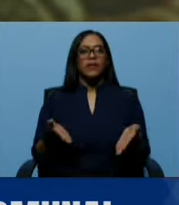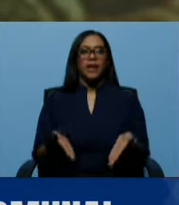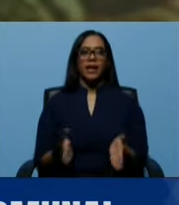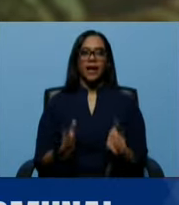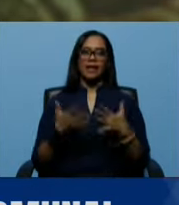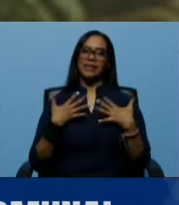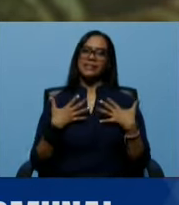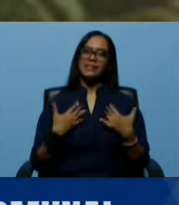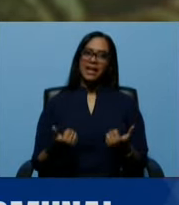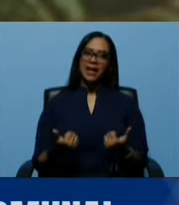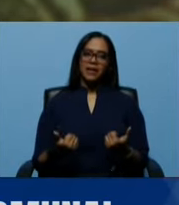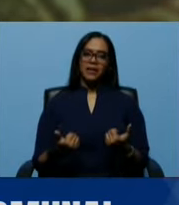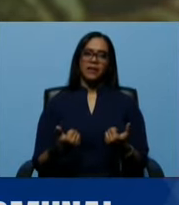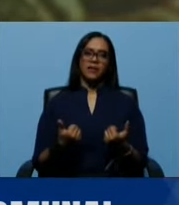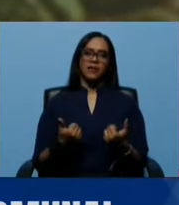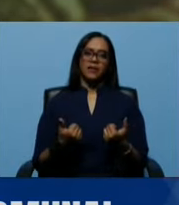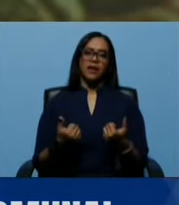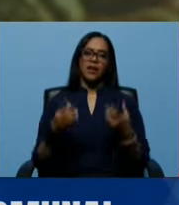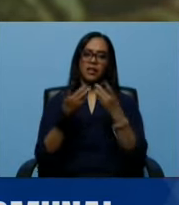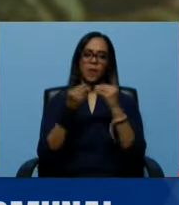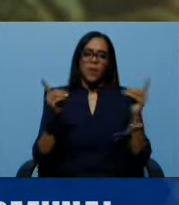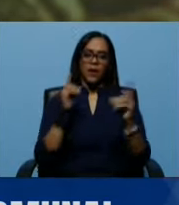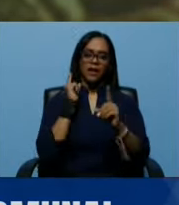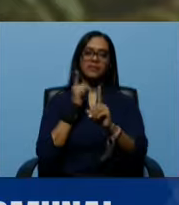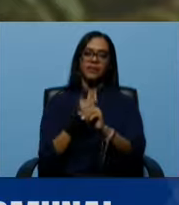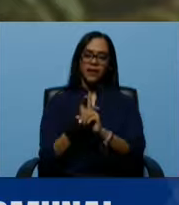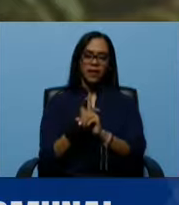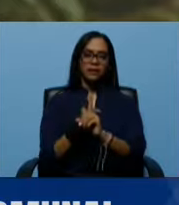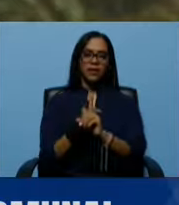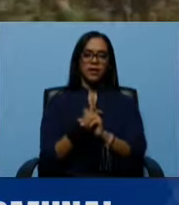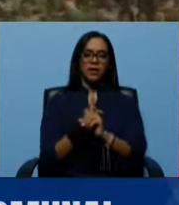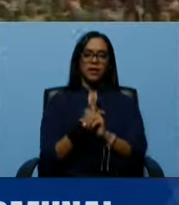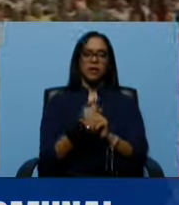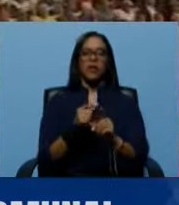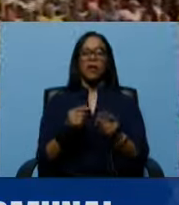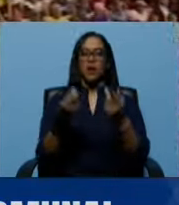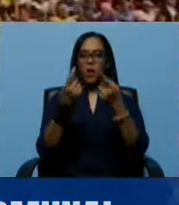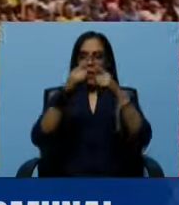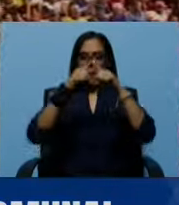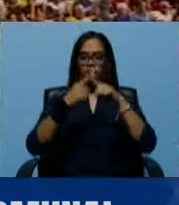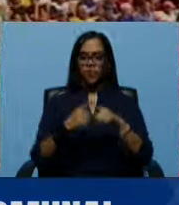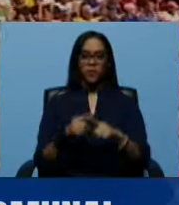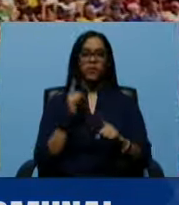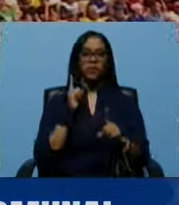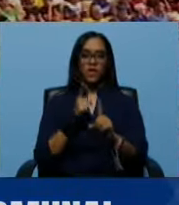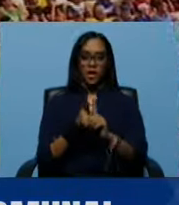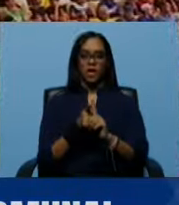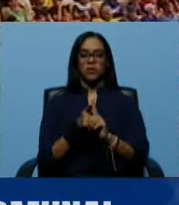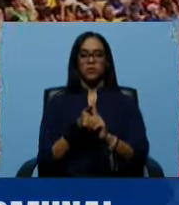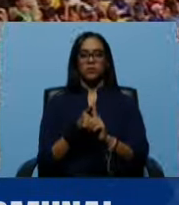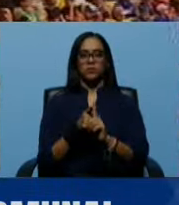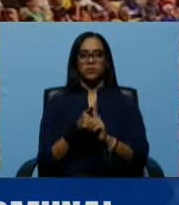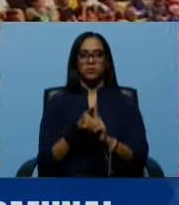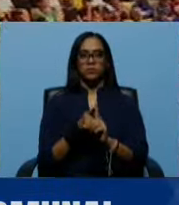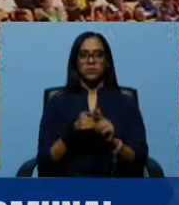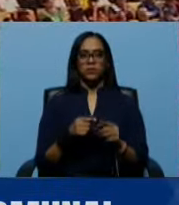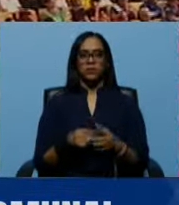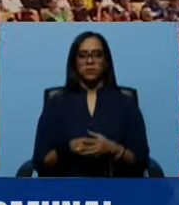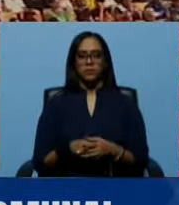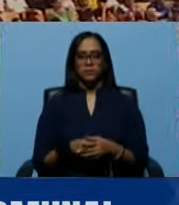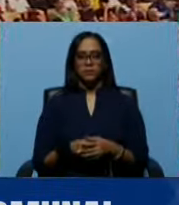sana la democracia directa, los presupuestos directos.